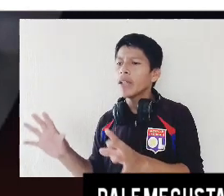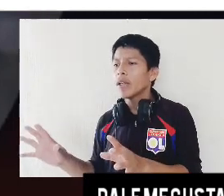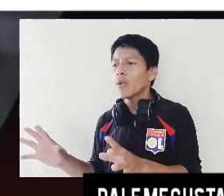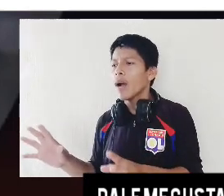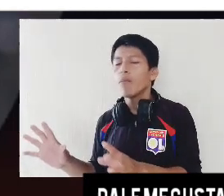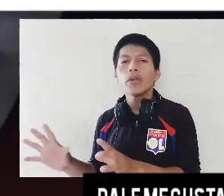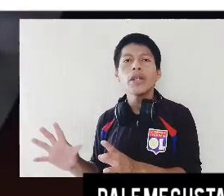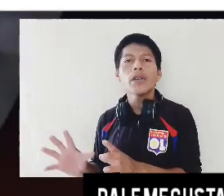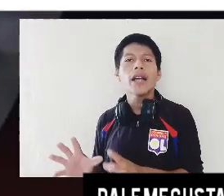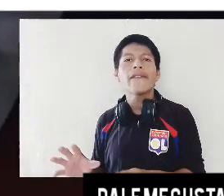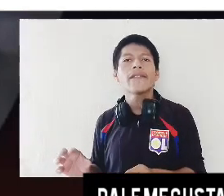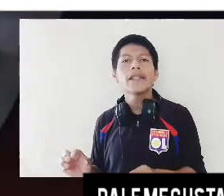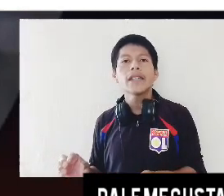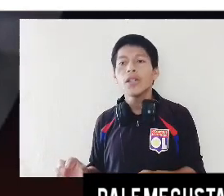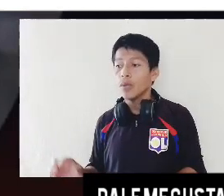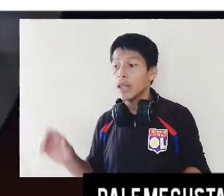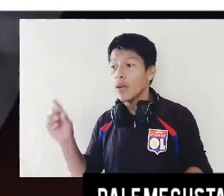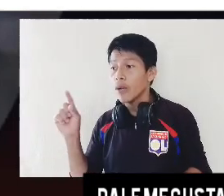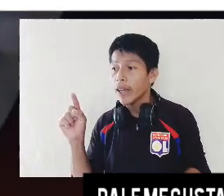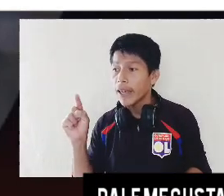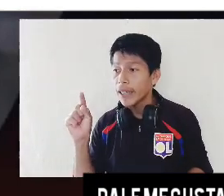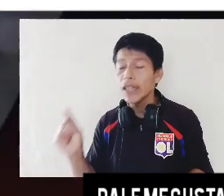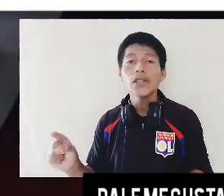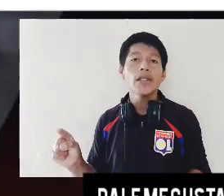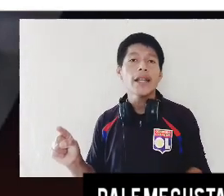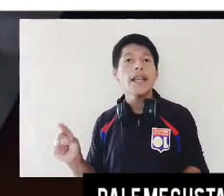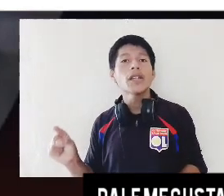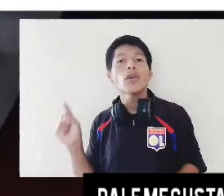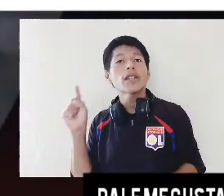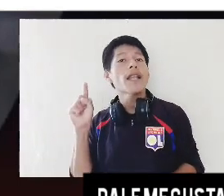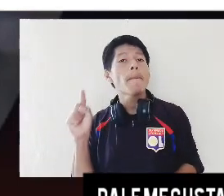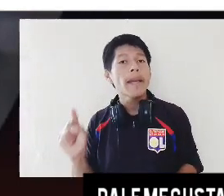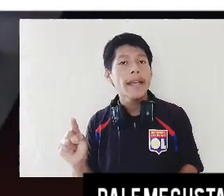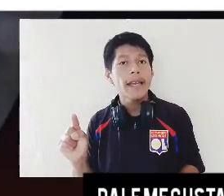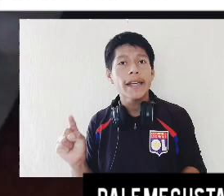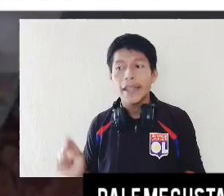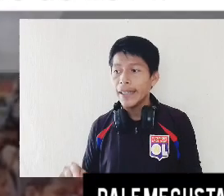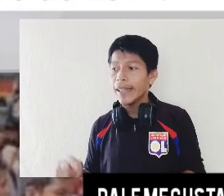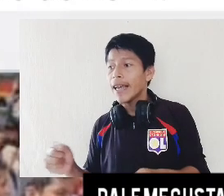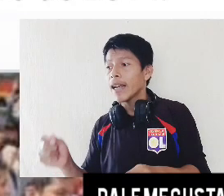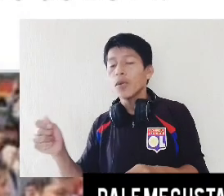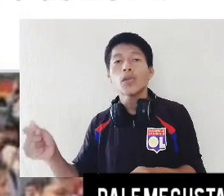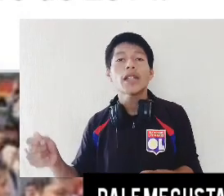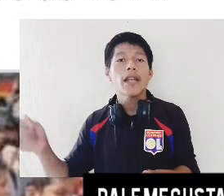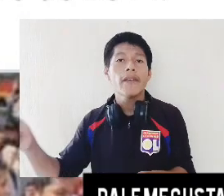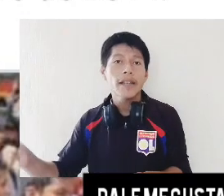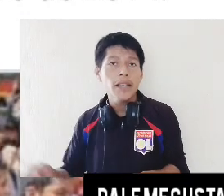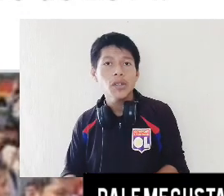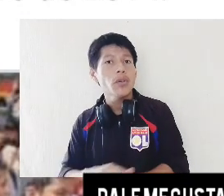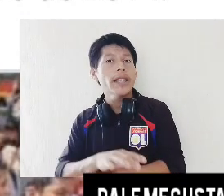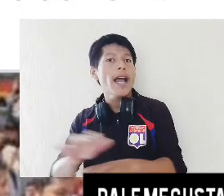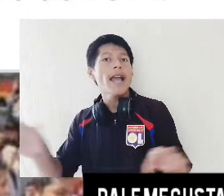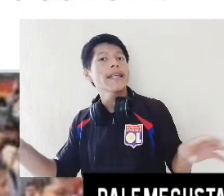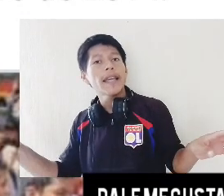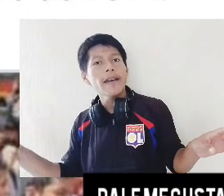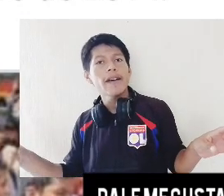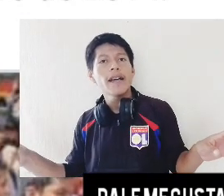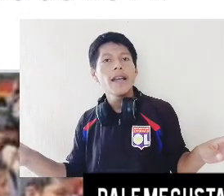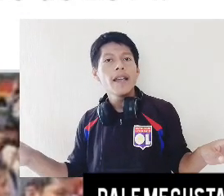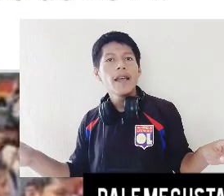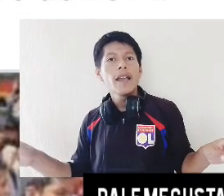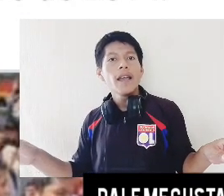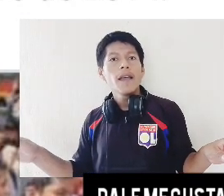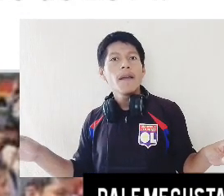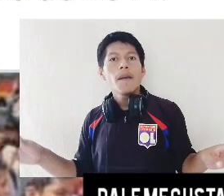están apoyando a Murillo Karam, diciendo que lo que hizo en aquel entonces la PGR de dar a conocer la verdad histórica, ahí